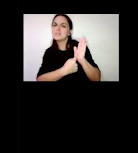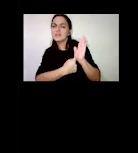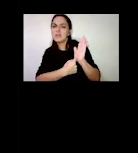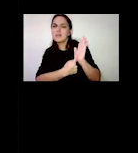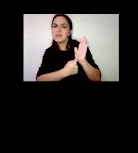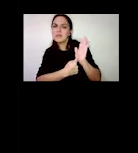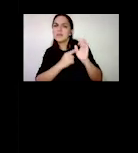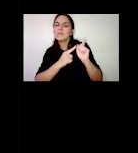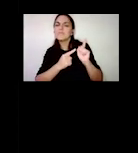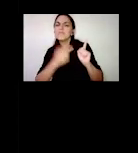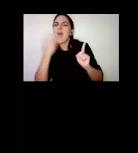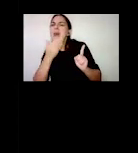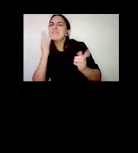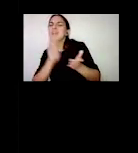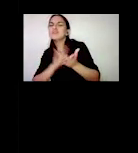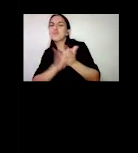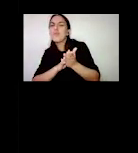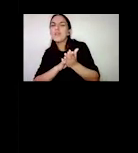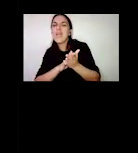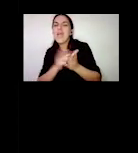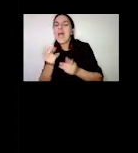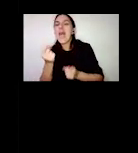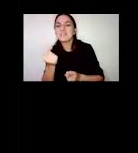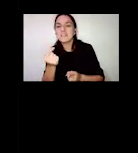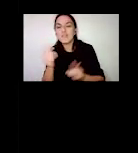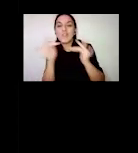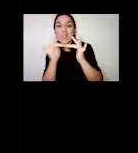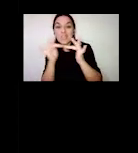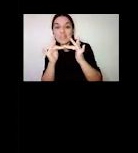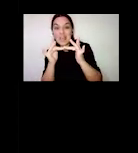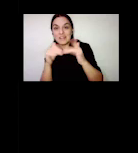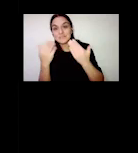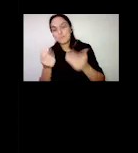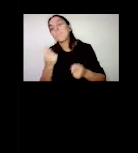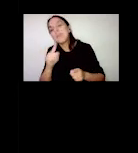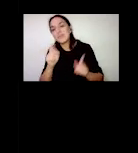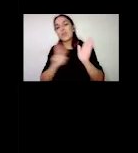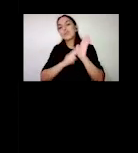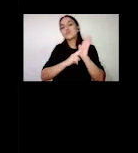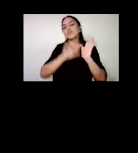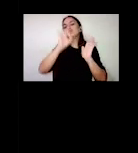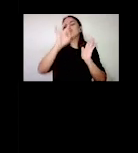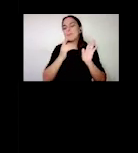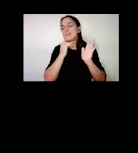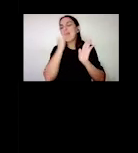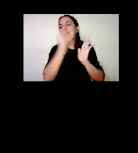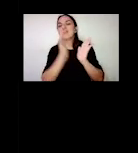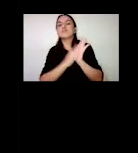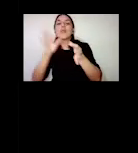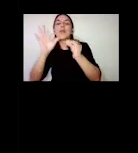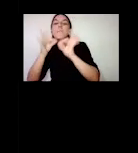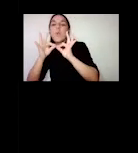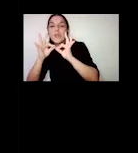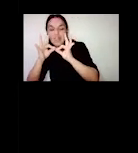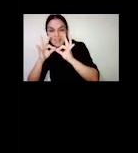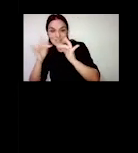habló de activos digitales. Está bien que en su resolución solo se refirió a monedas digitales, pero esto ya es un